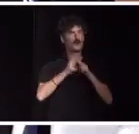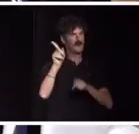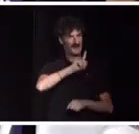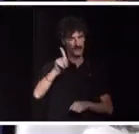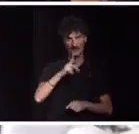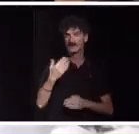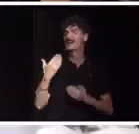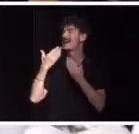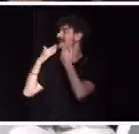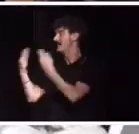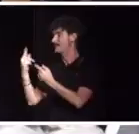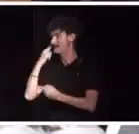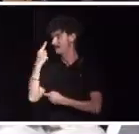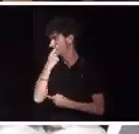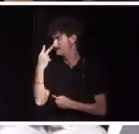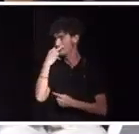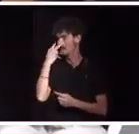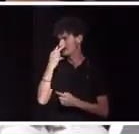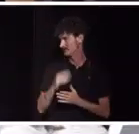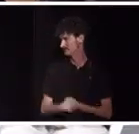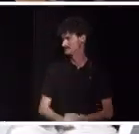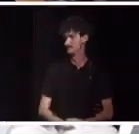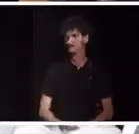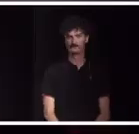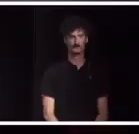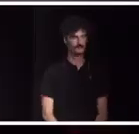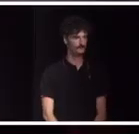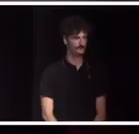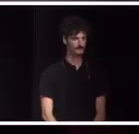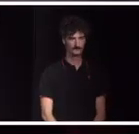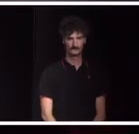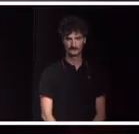Belarra, por ser la voz de millones.